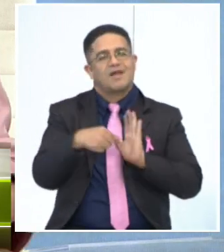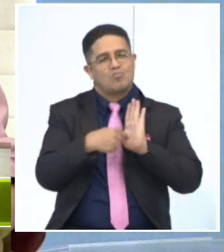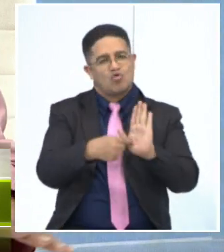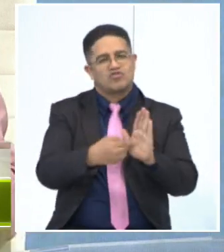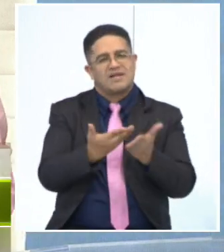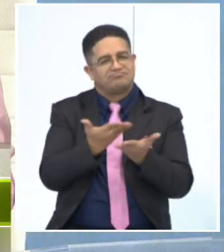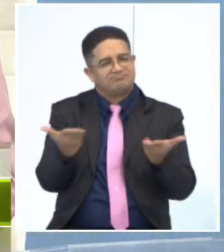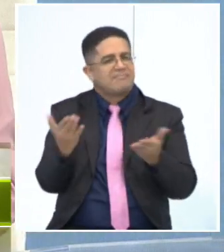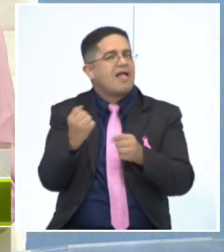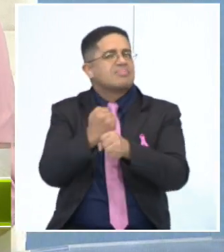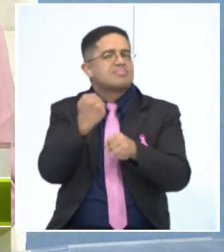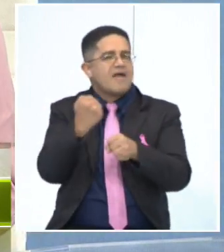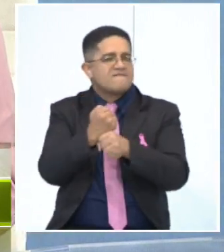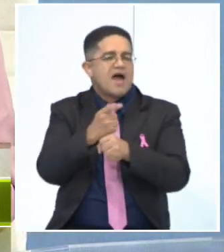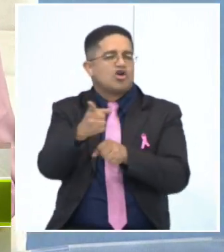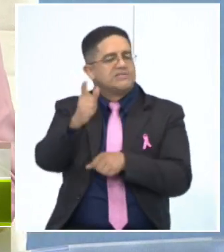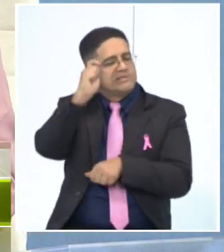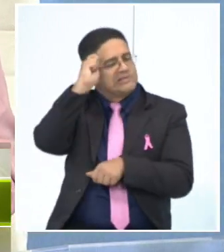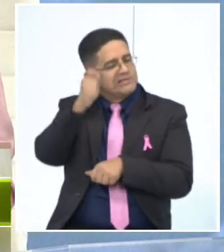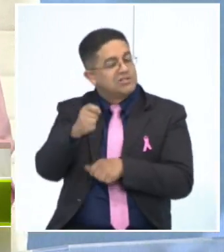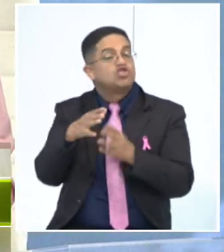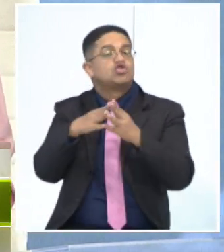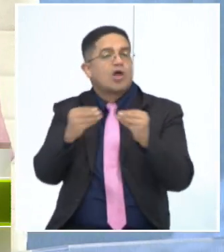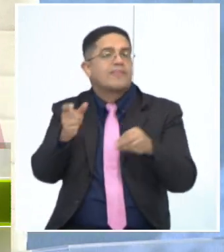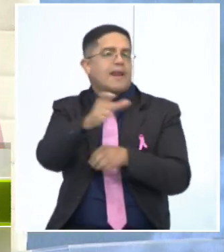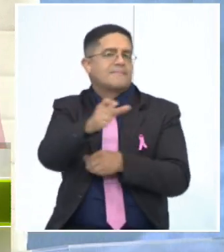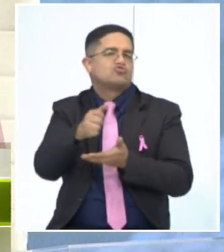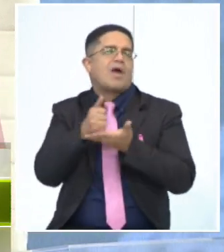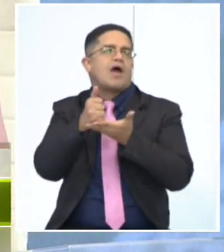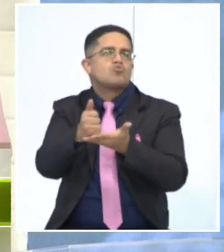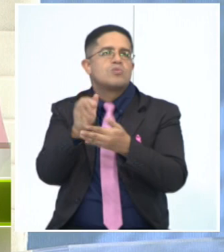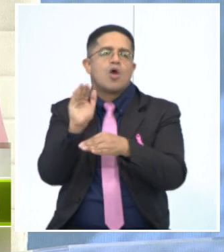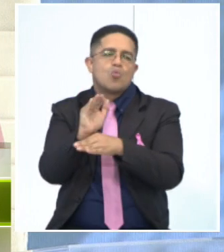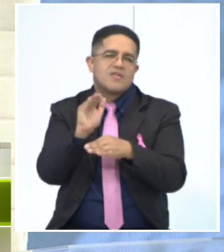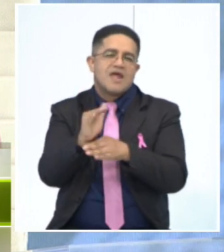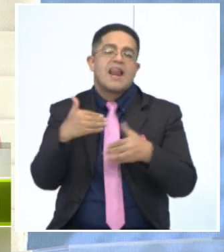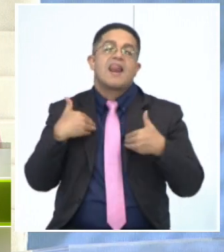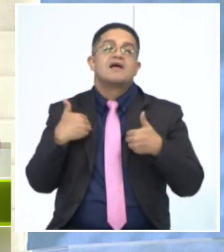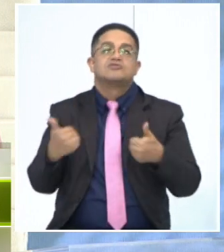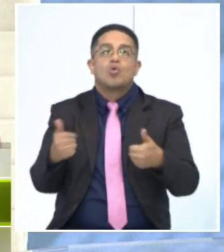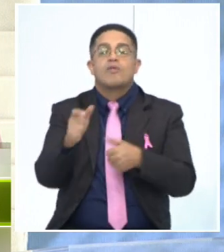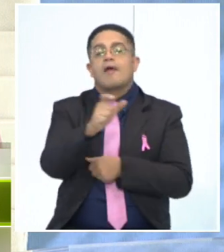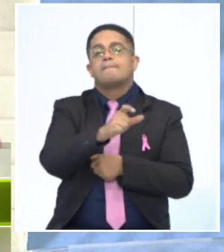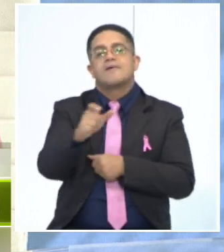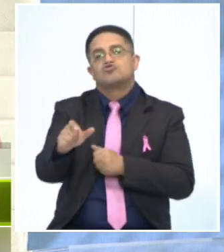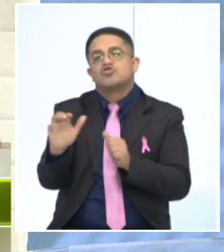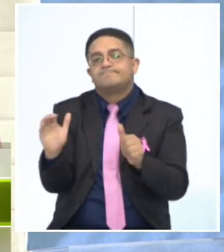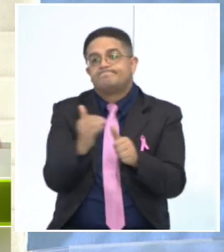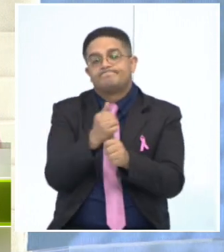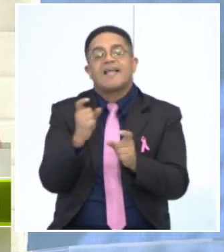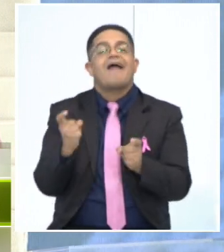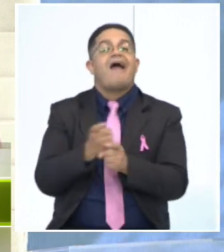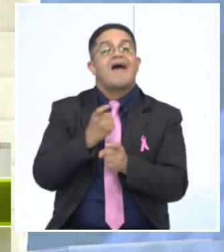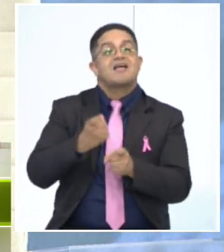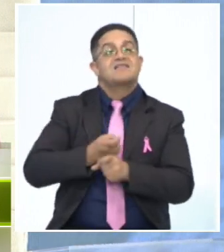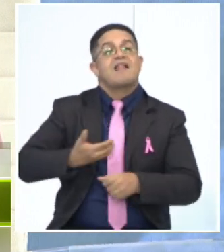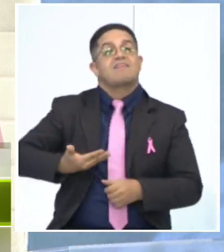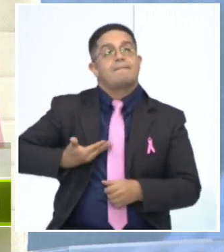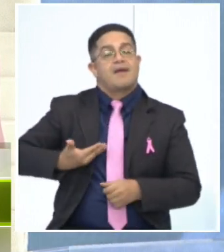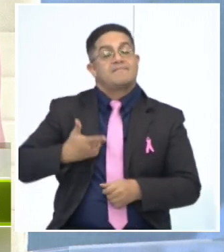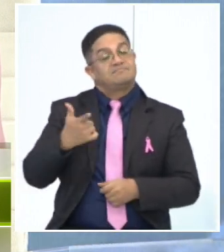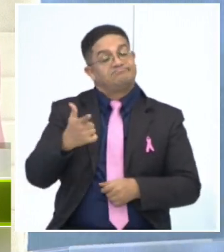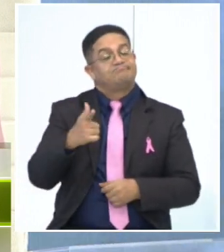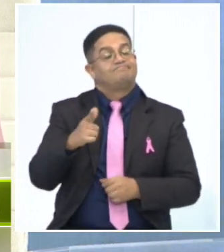los profesionales que ayudan a preservar la salud y la vida de aquellas personas diagnosticadas con cáncer de mama. Un diagnóstico